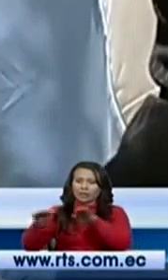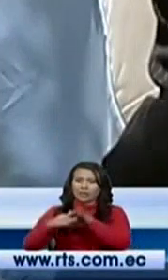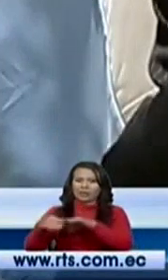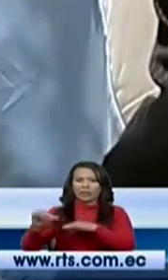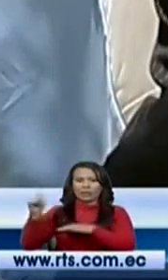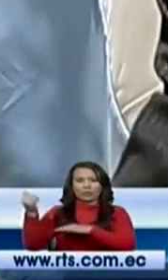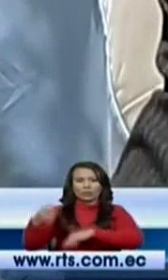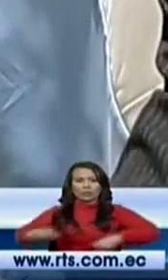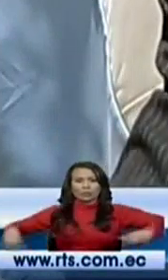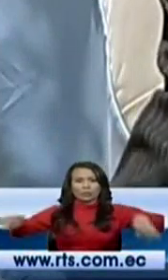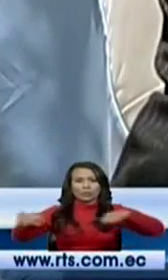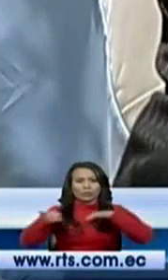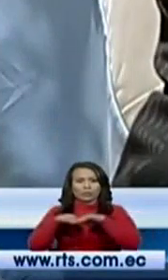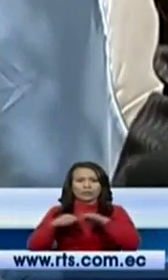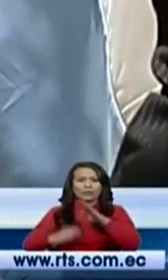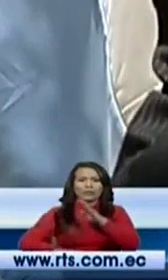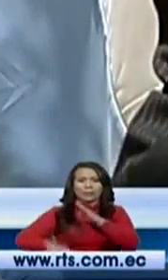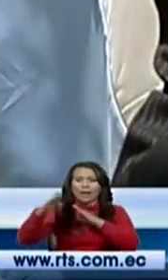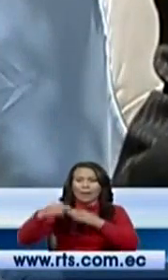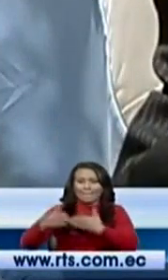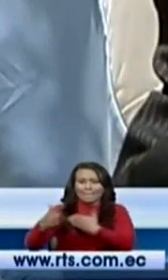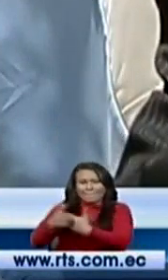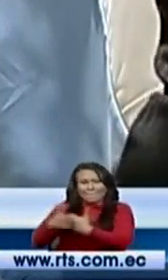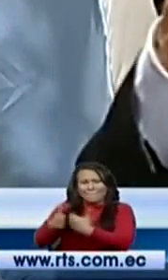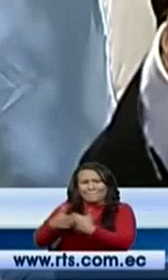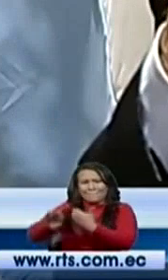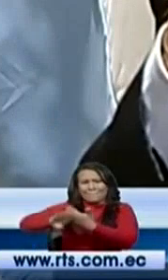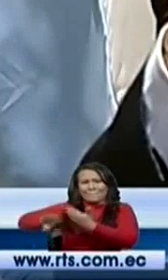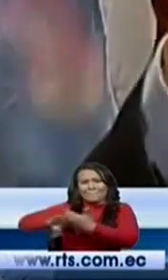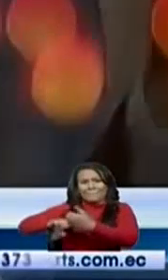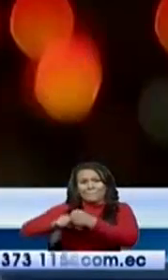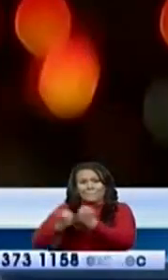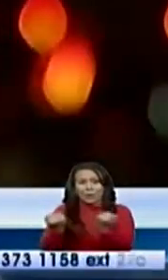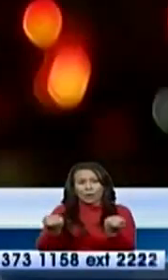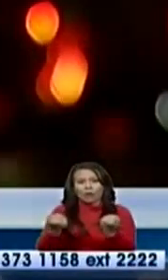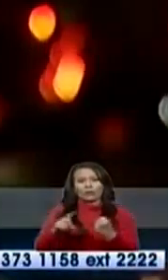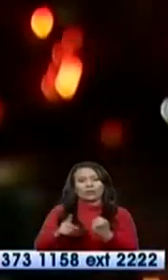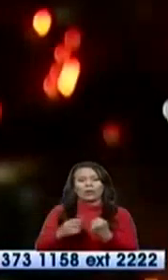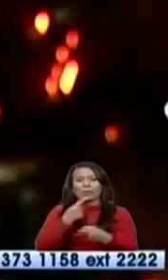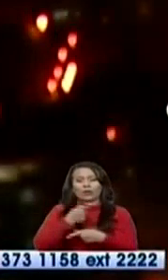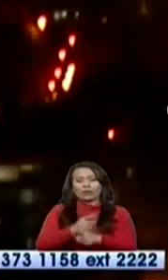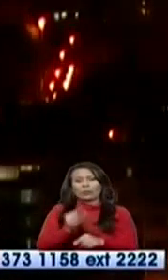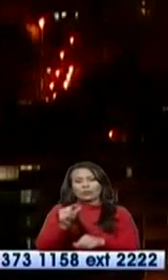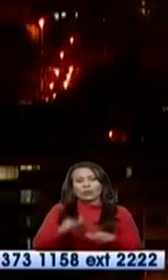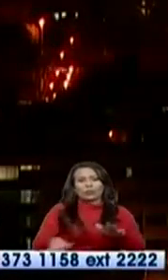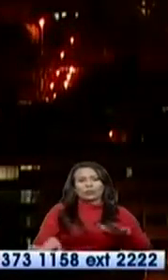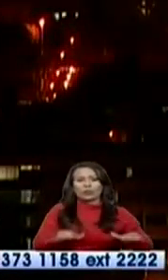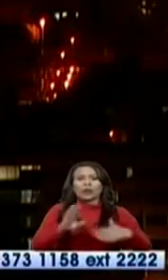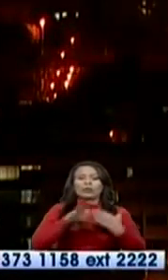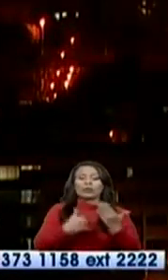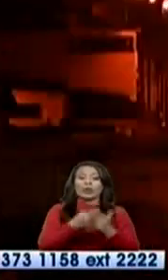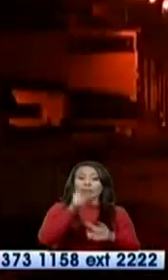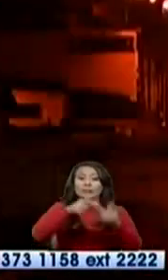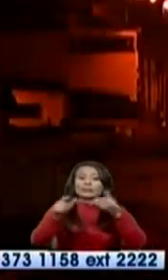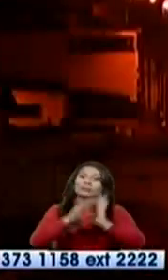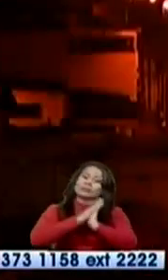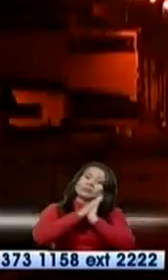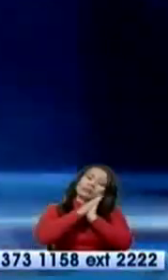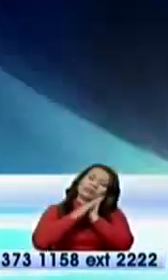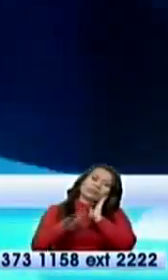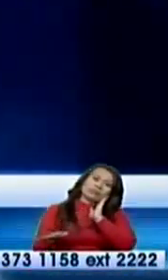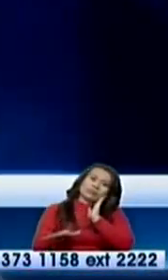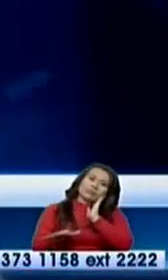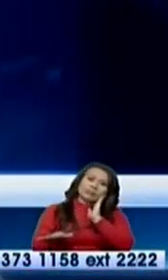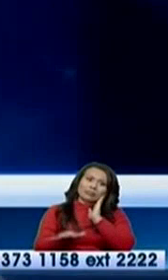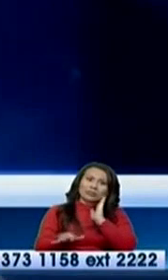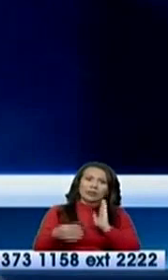superada la resistencia de la placa, se rompe la placa. La mayor parte de la ciudad dormía, pero después del sismo no